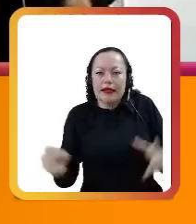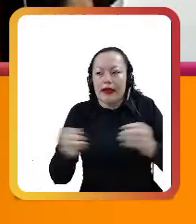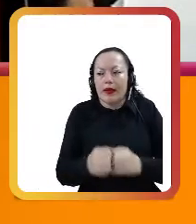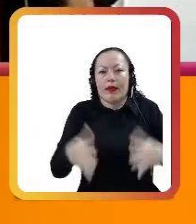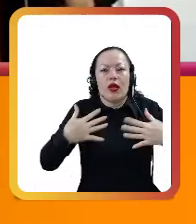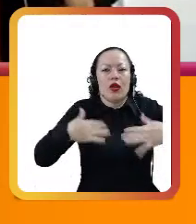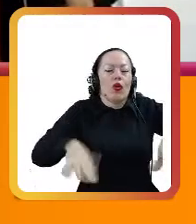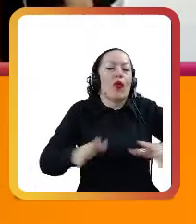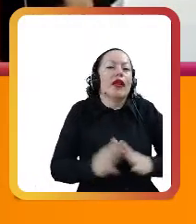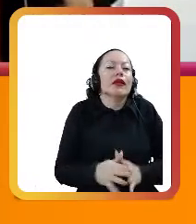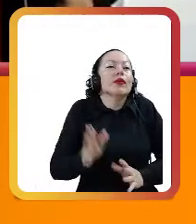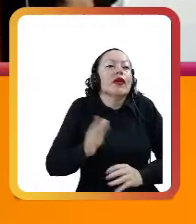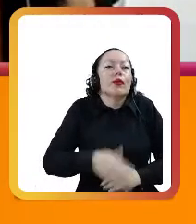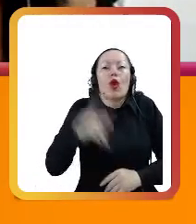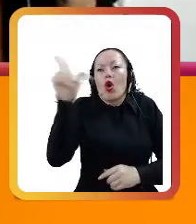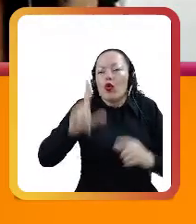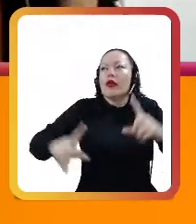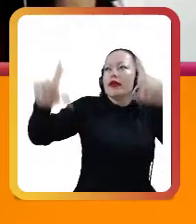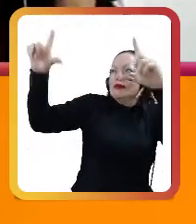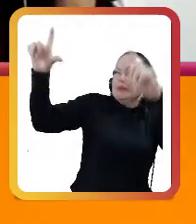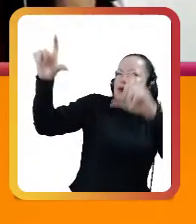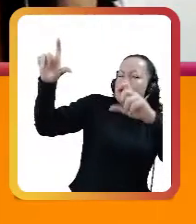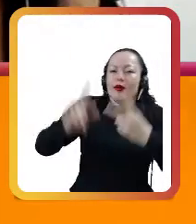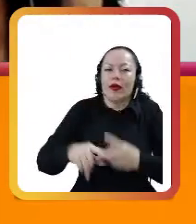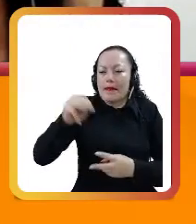de cada día.